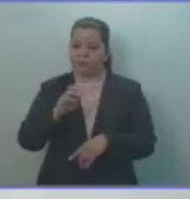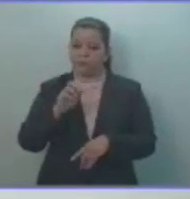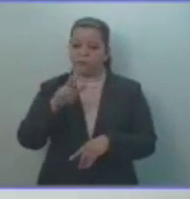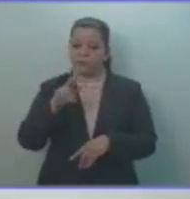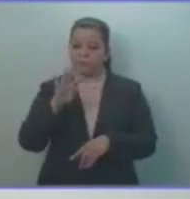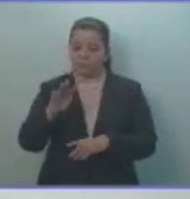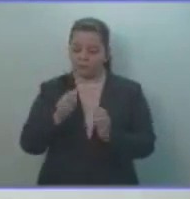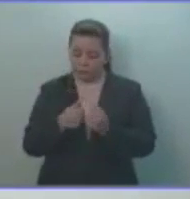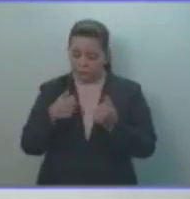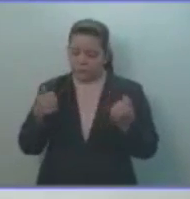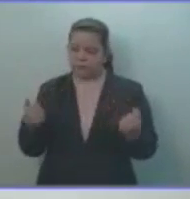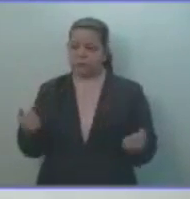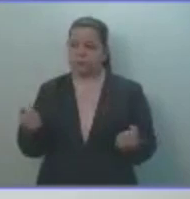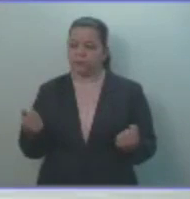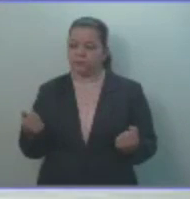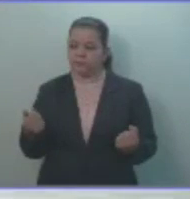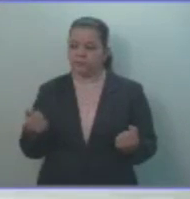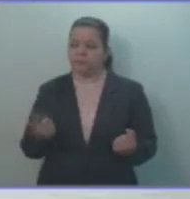434 millones,